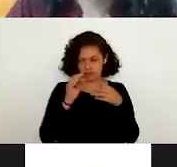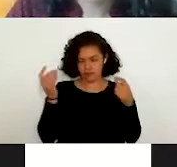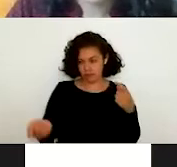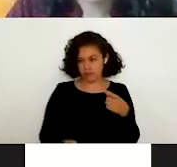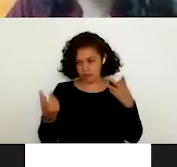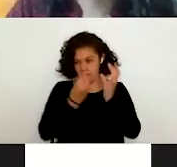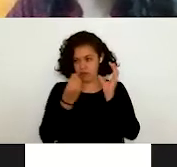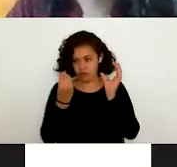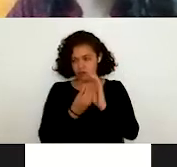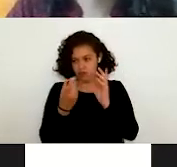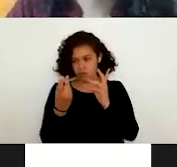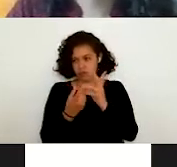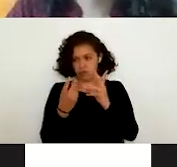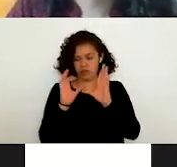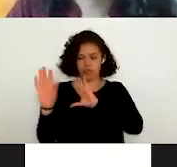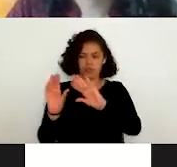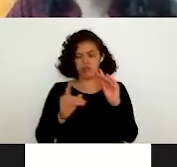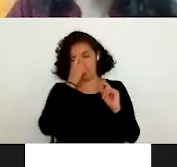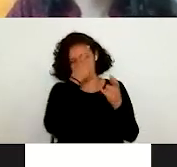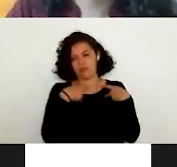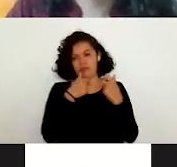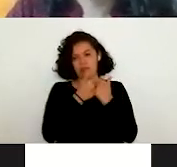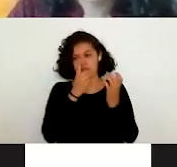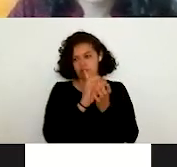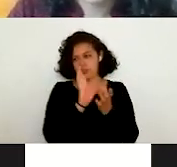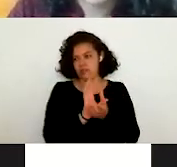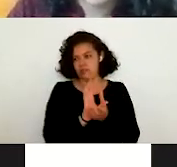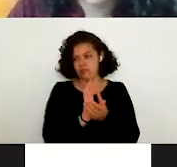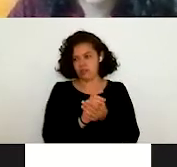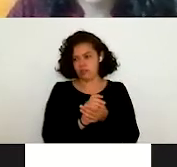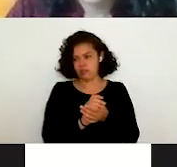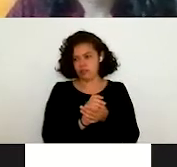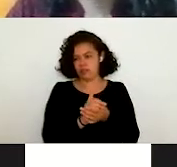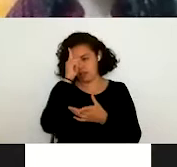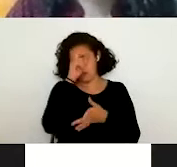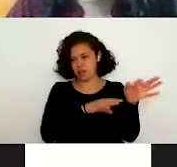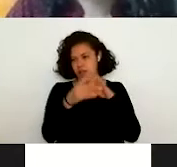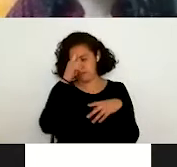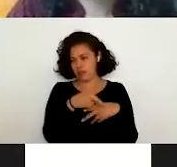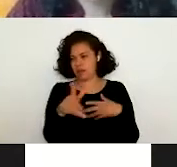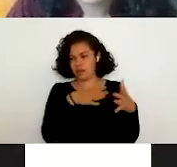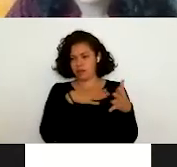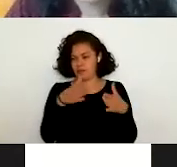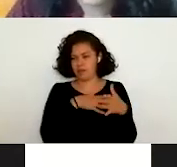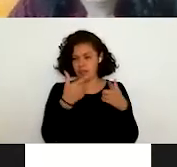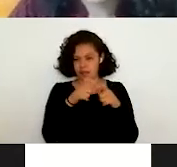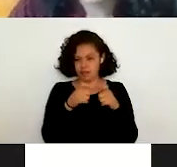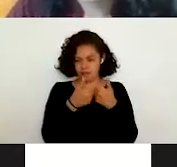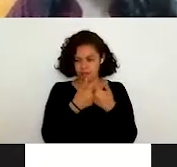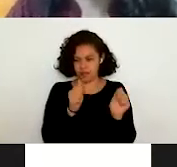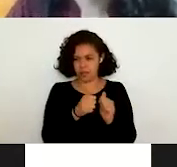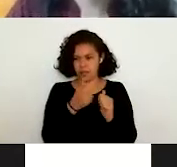de capacitación a personas con discapacidad en el oficio de panadería. Y su meta, o la meta de este